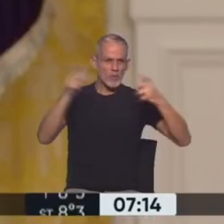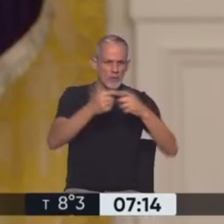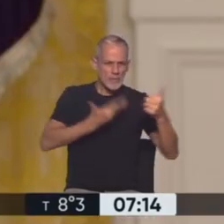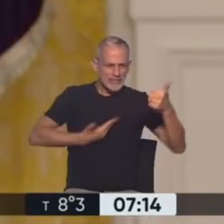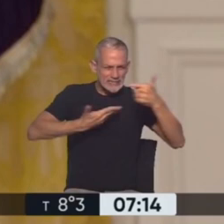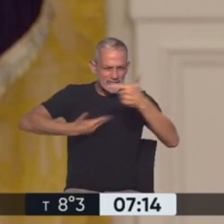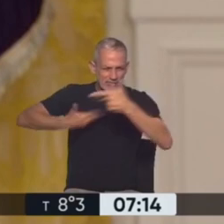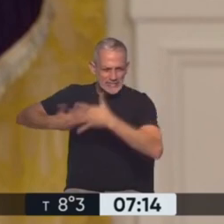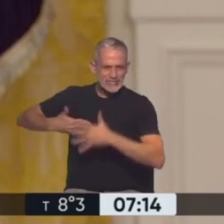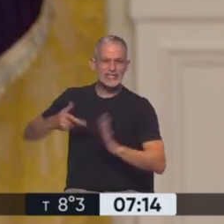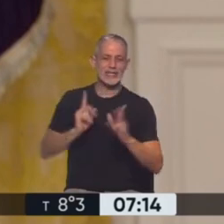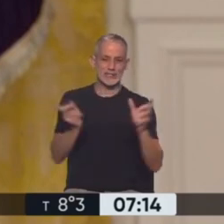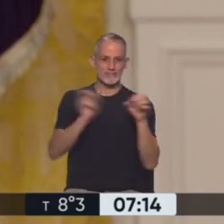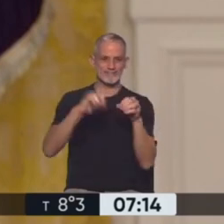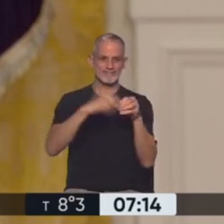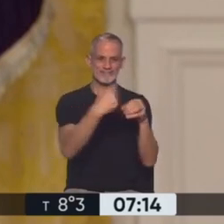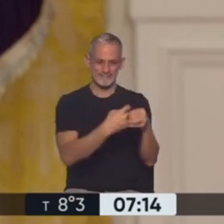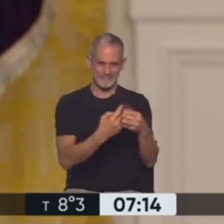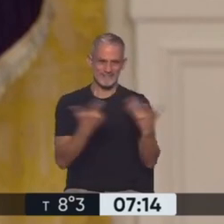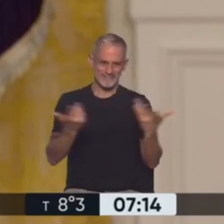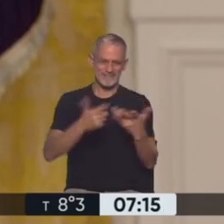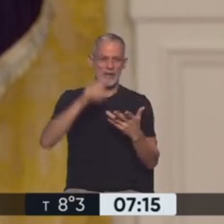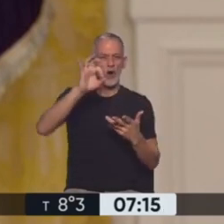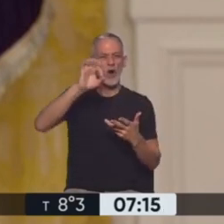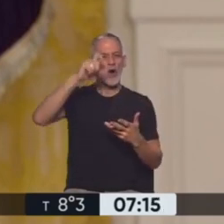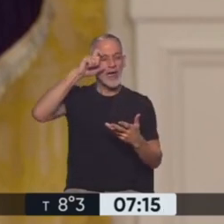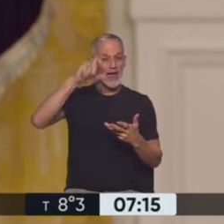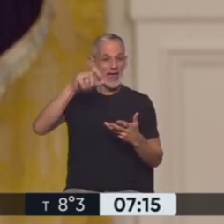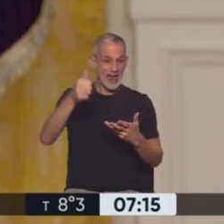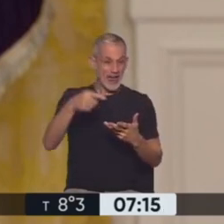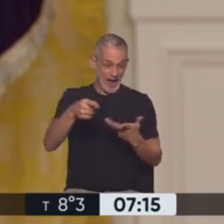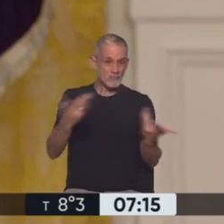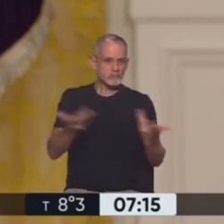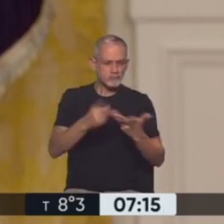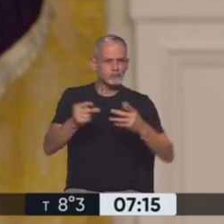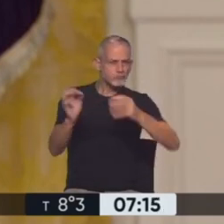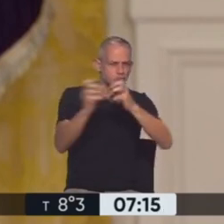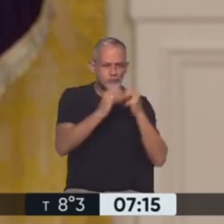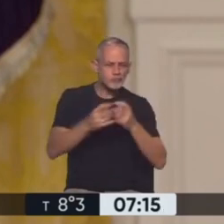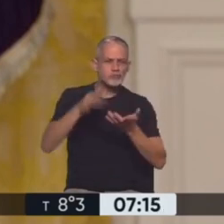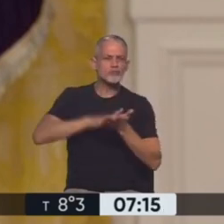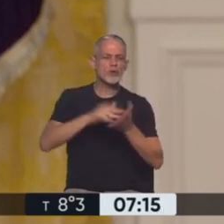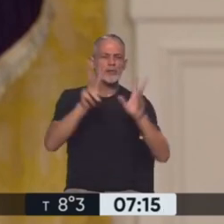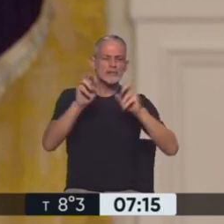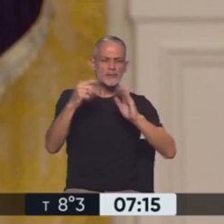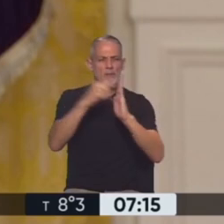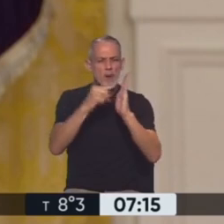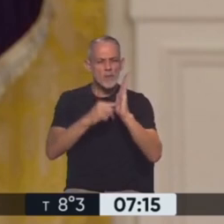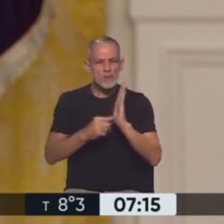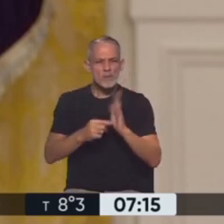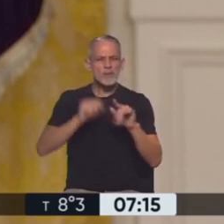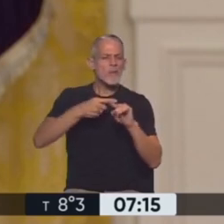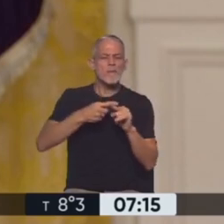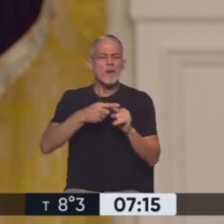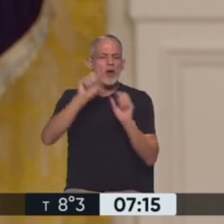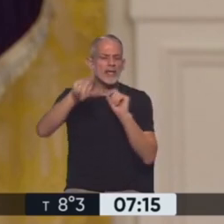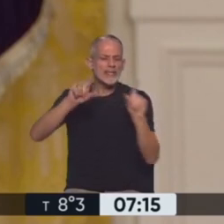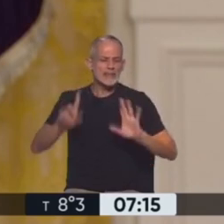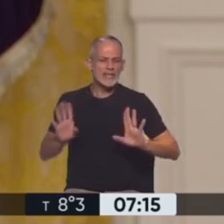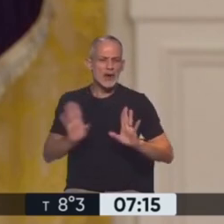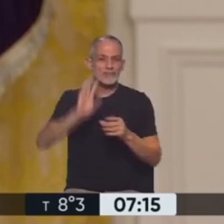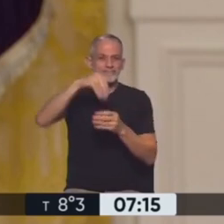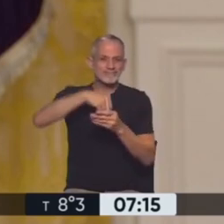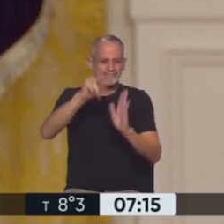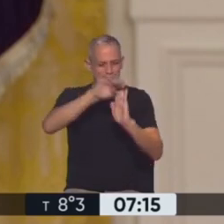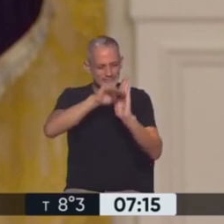amenazaron con no asistir en señal de protesta algunos de ellos son de países como honduras bolivia méxico y